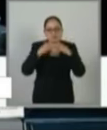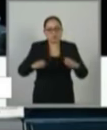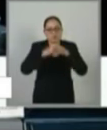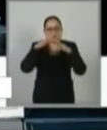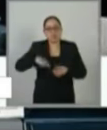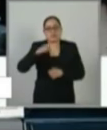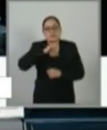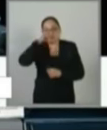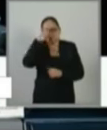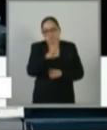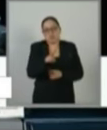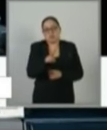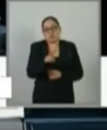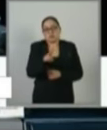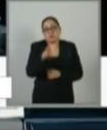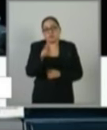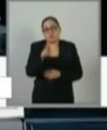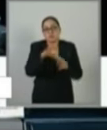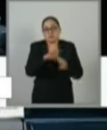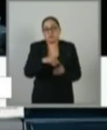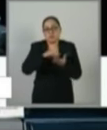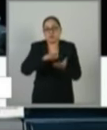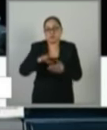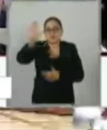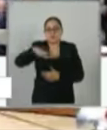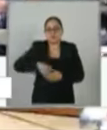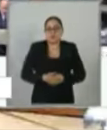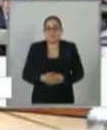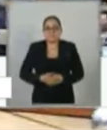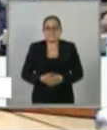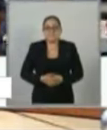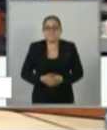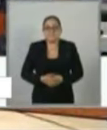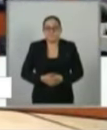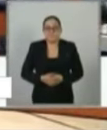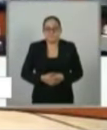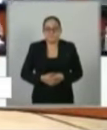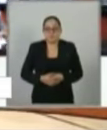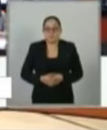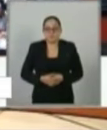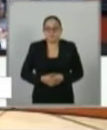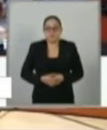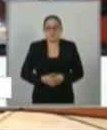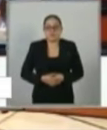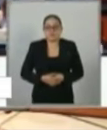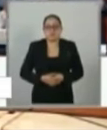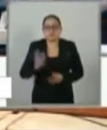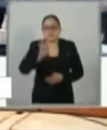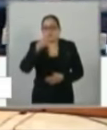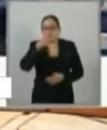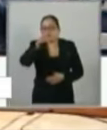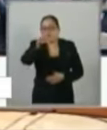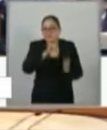de estructuras, de instituciones que hagan posible realmente no evitar, porque ningún pueblo lo ha